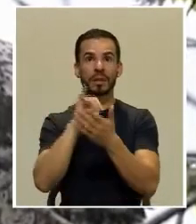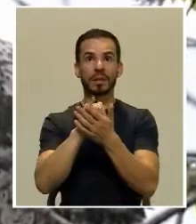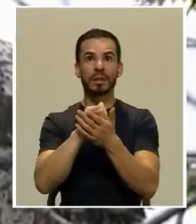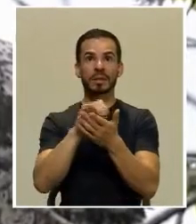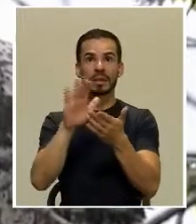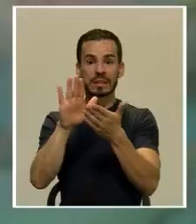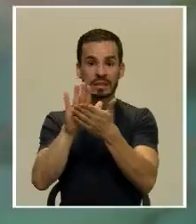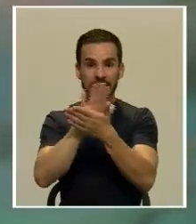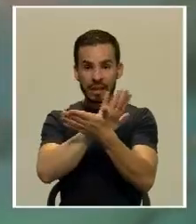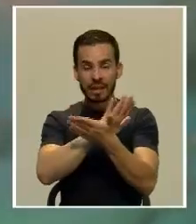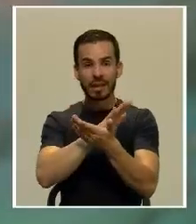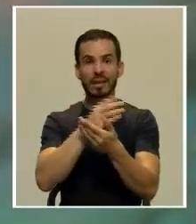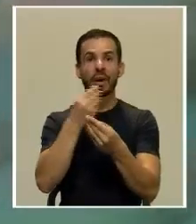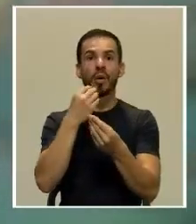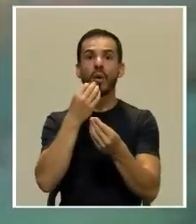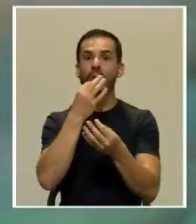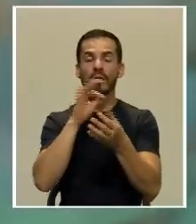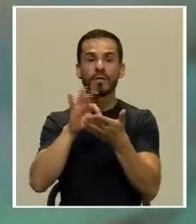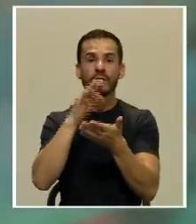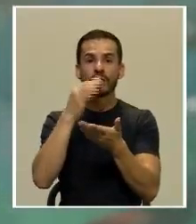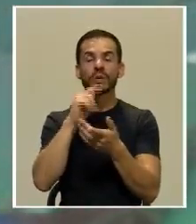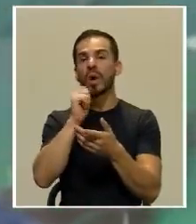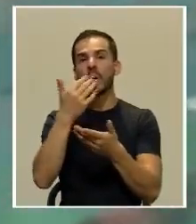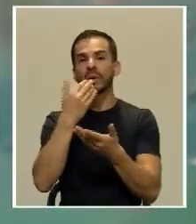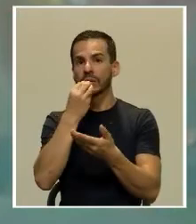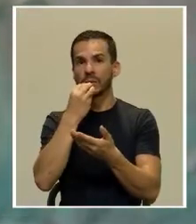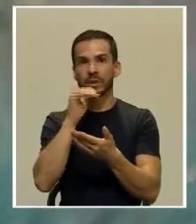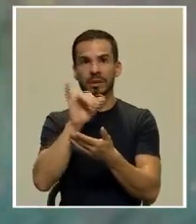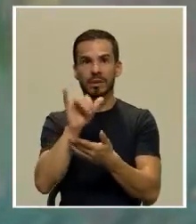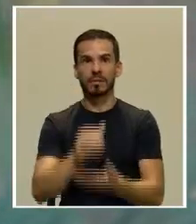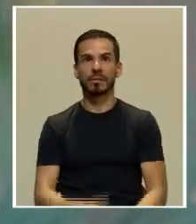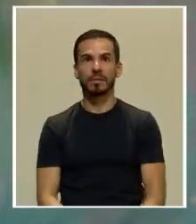que sella sus nidos con frutas y otros alimentos.